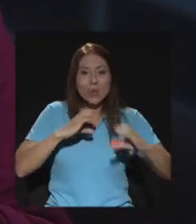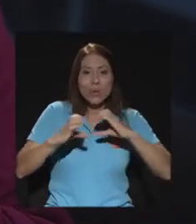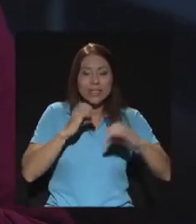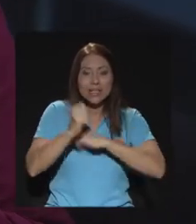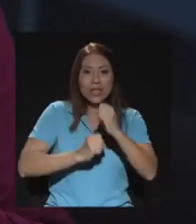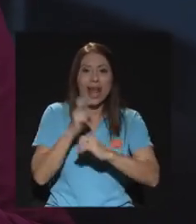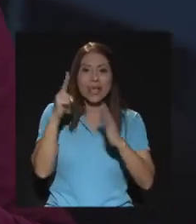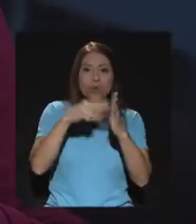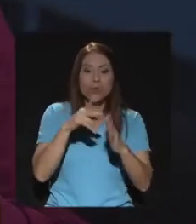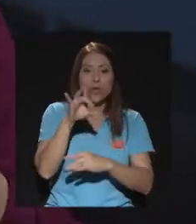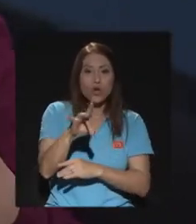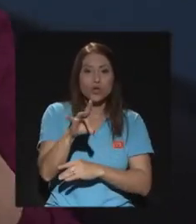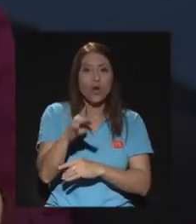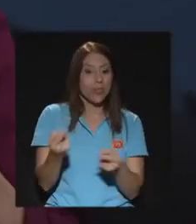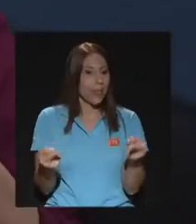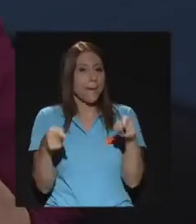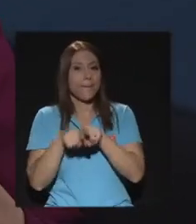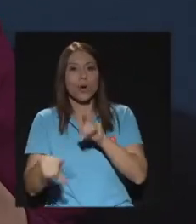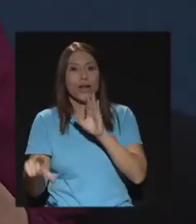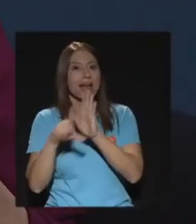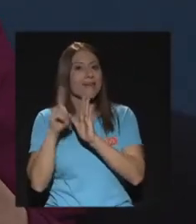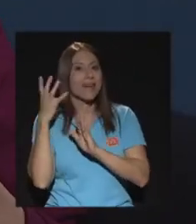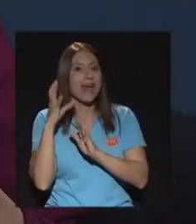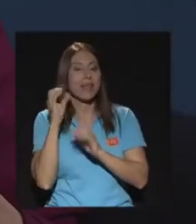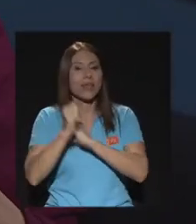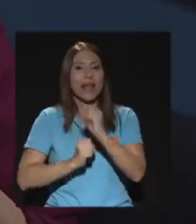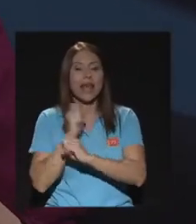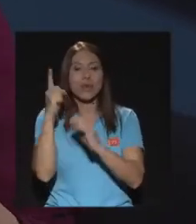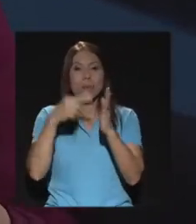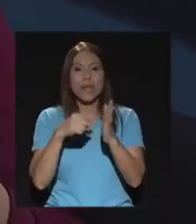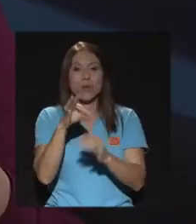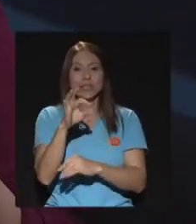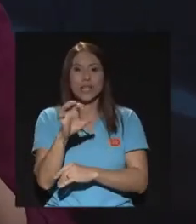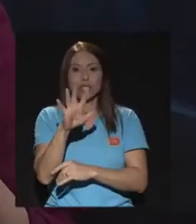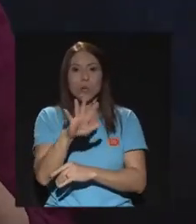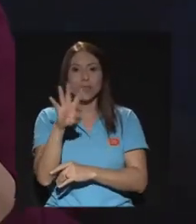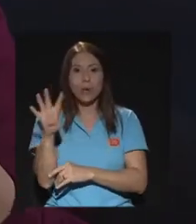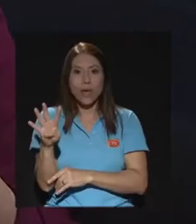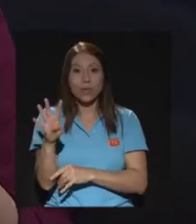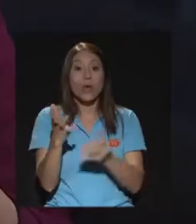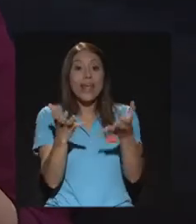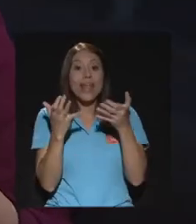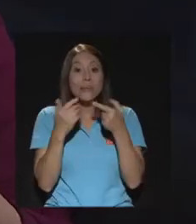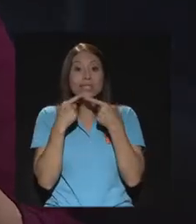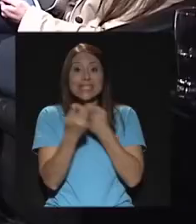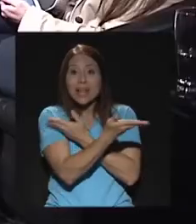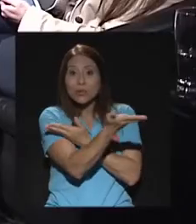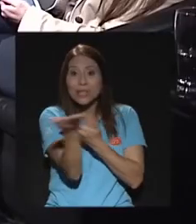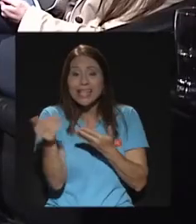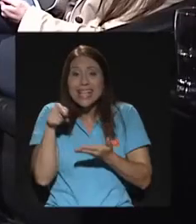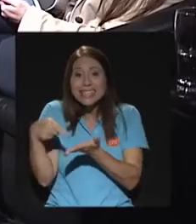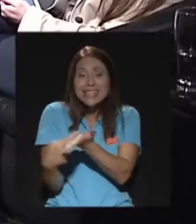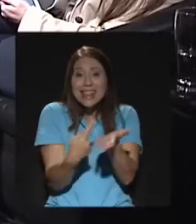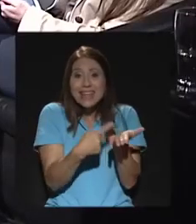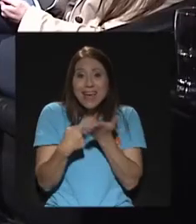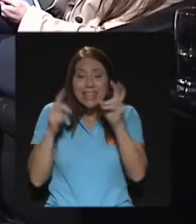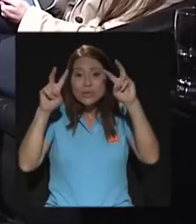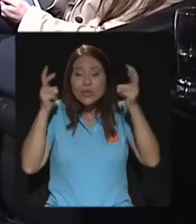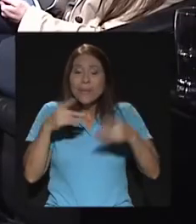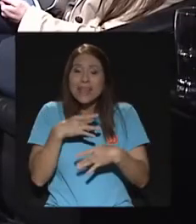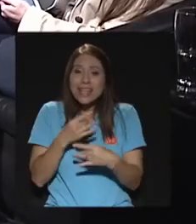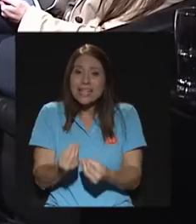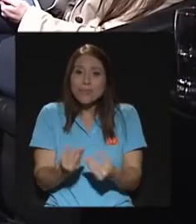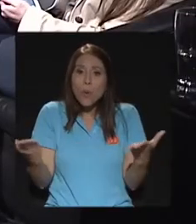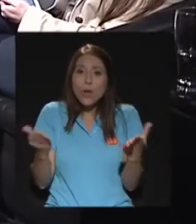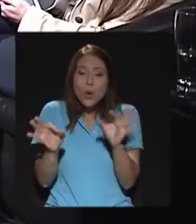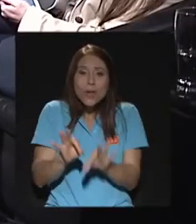Radio del 54. Entonces, lo que queremos decirle a la ciudadanía es, mire, este es un debate de interés público, de relevancia nacional, no